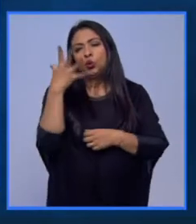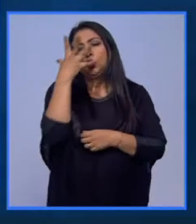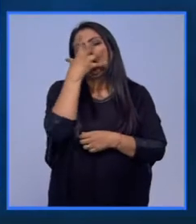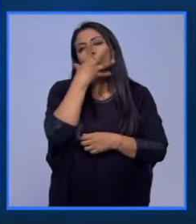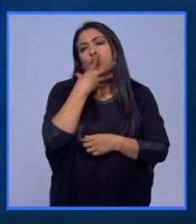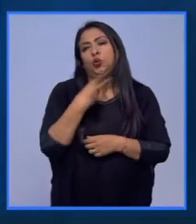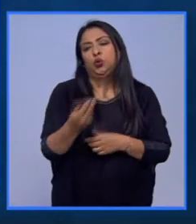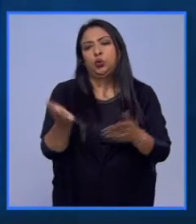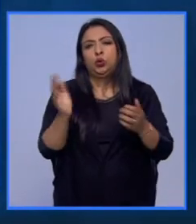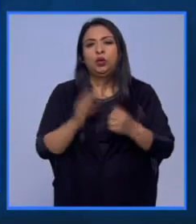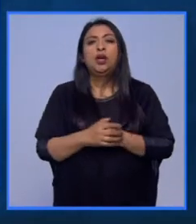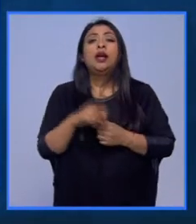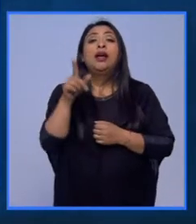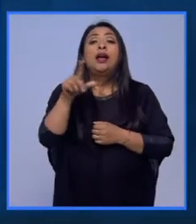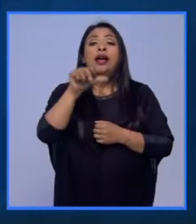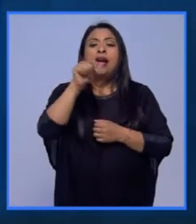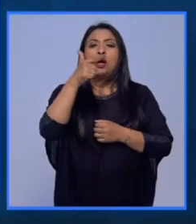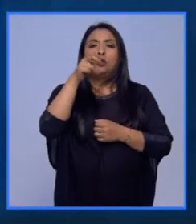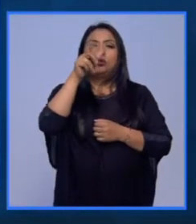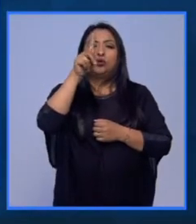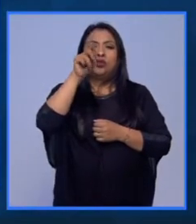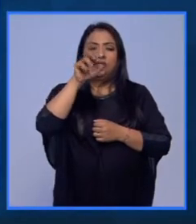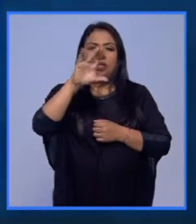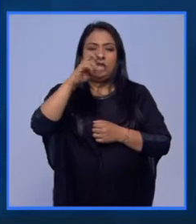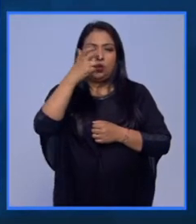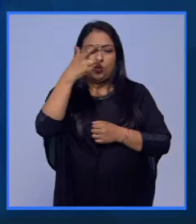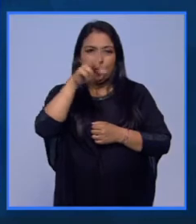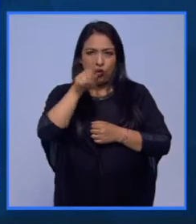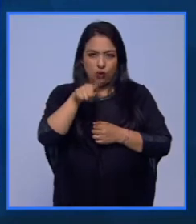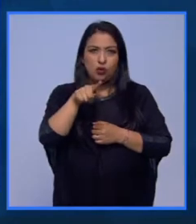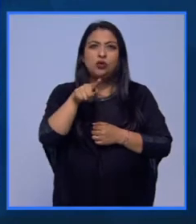hay esos de Agustín Cruz en que van